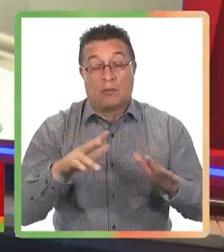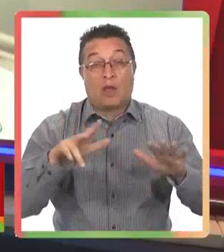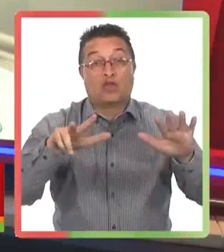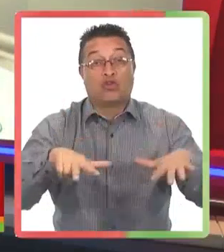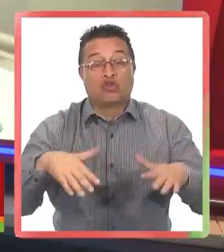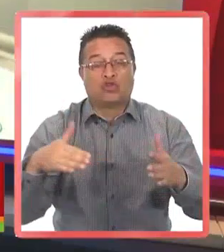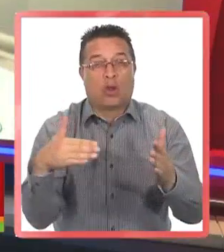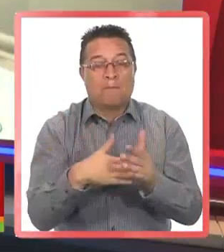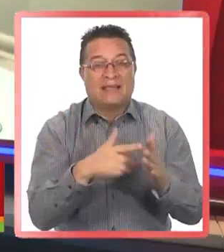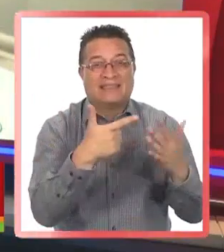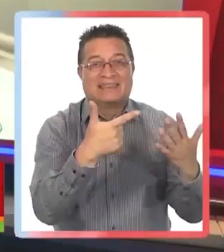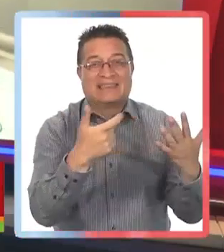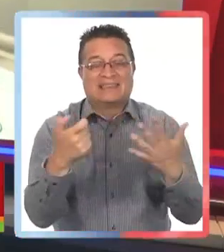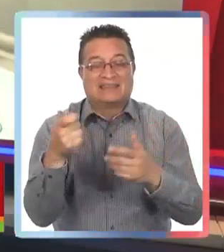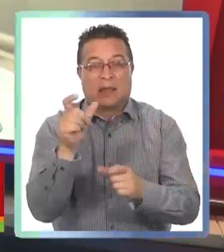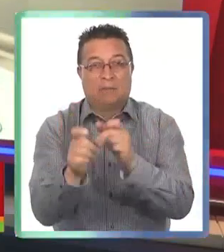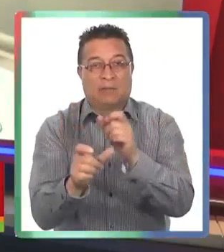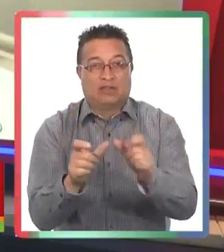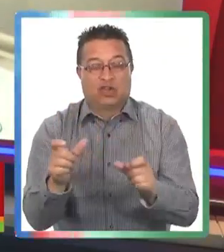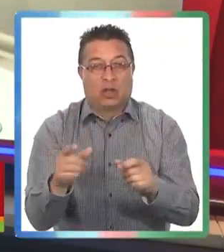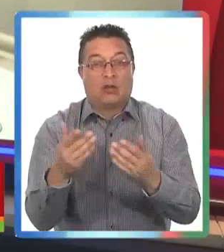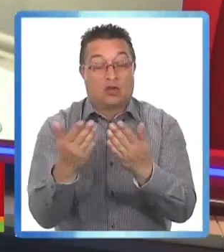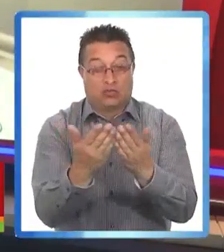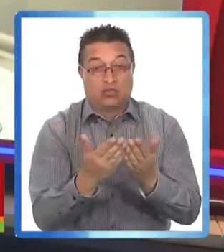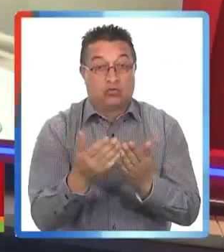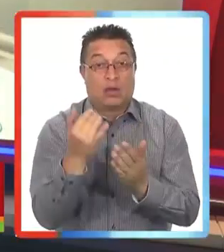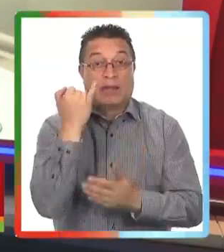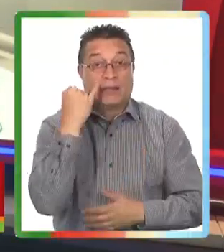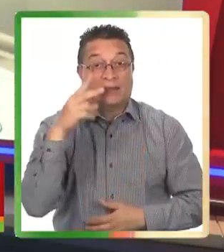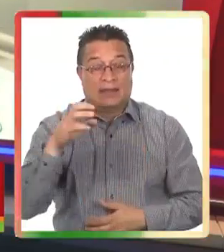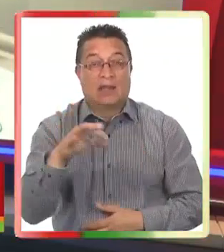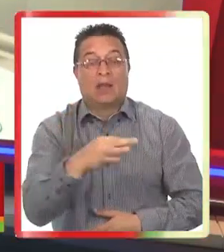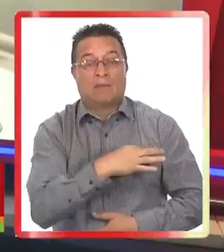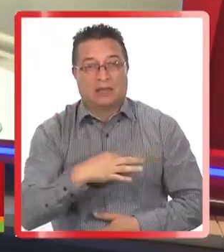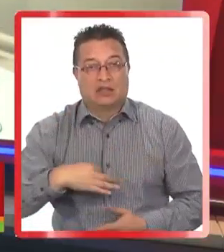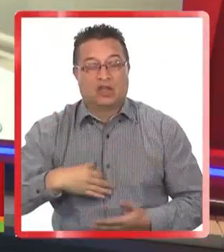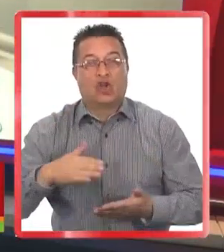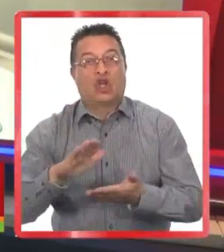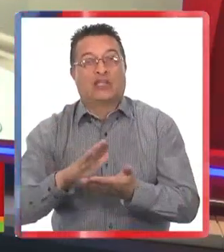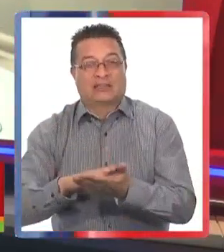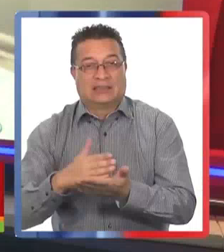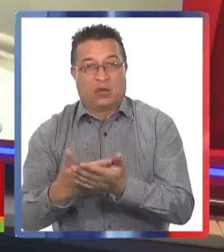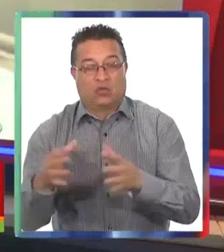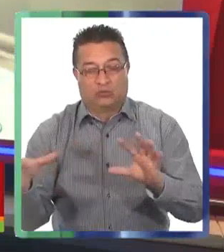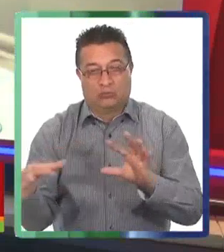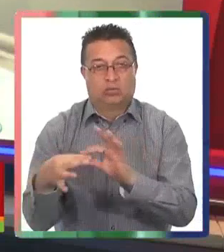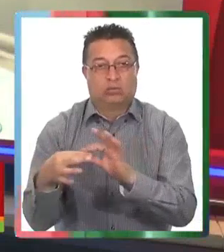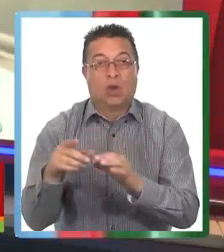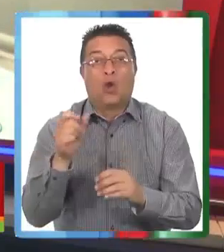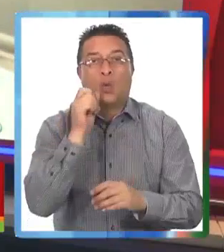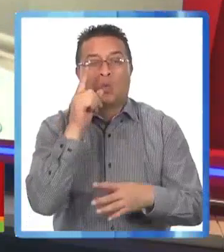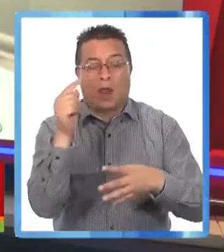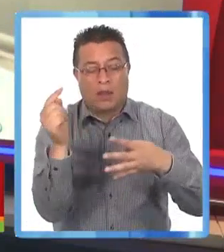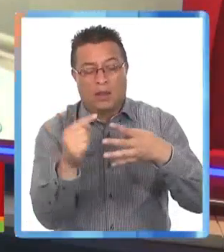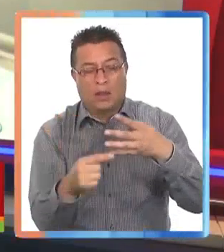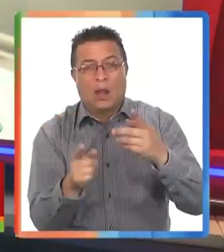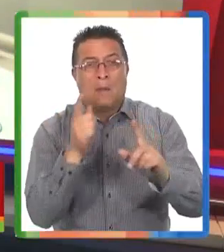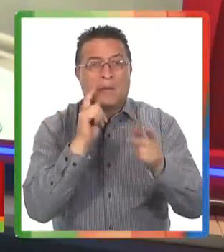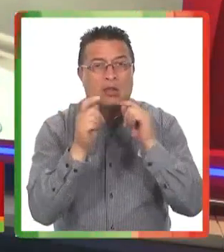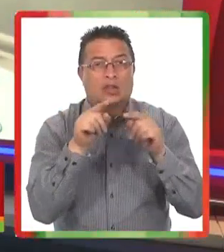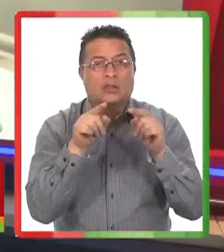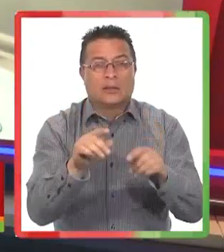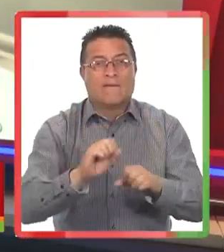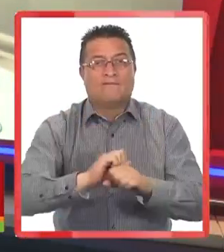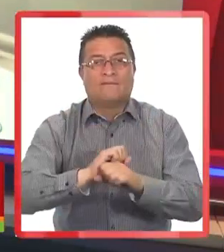casi 18.700 personas, según un estudio del INE y el Ministerio de Salud. ¿Cuáles son los principales factores de